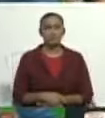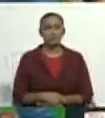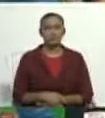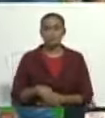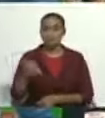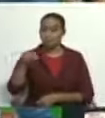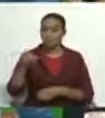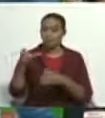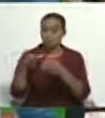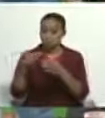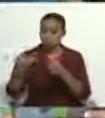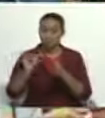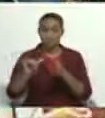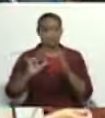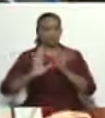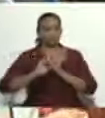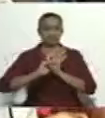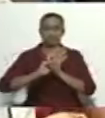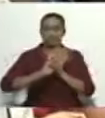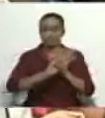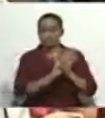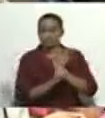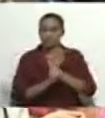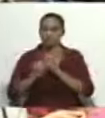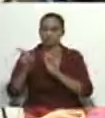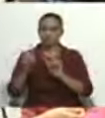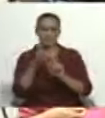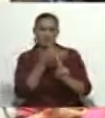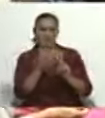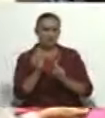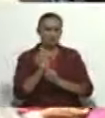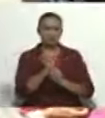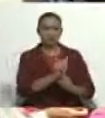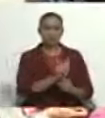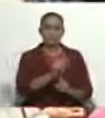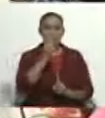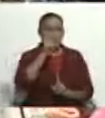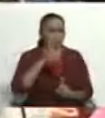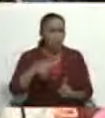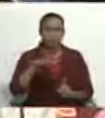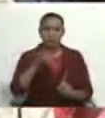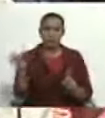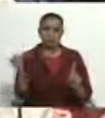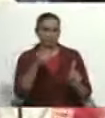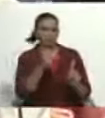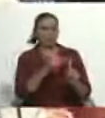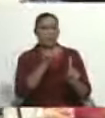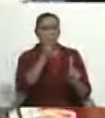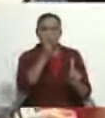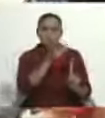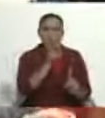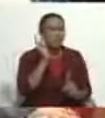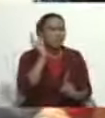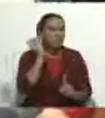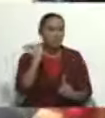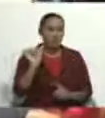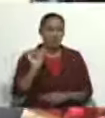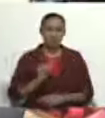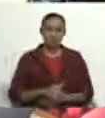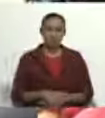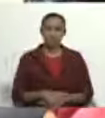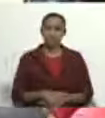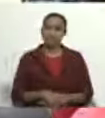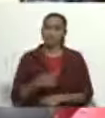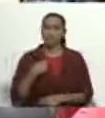corrupta burguesía, que desprecia a nuestro pueblo, que se burla de la mujer. Bueno, nosotros con máxima